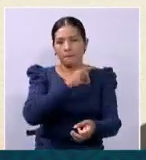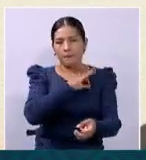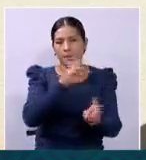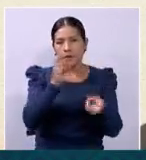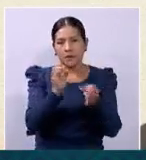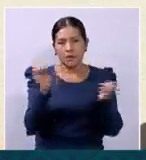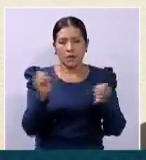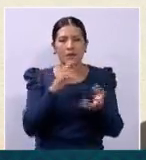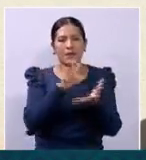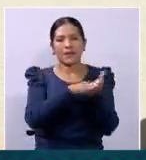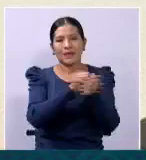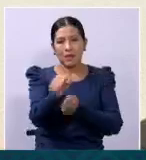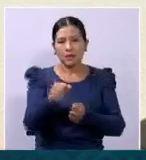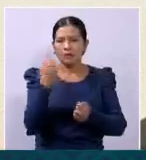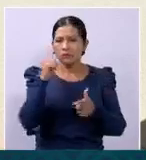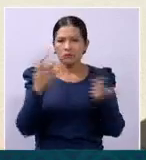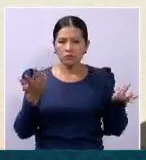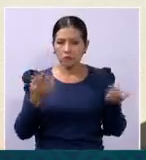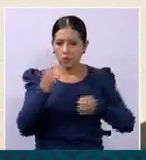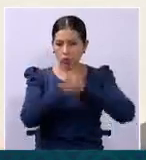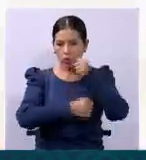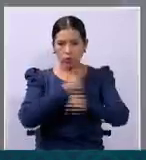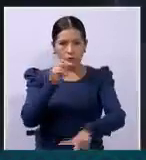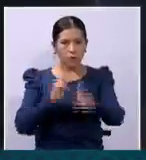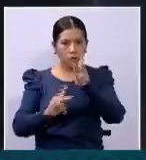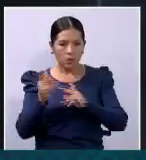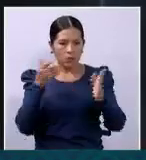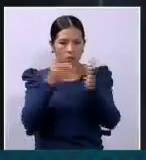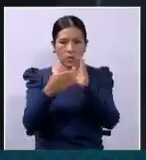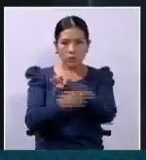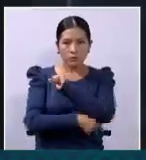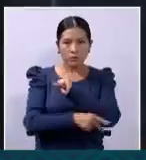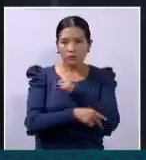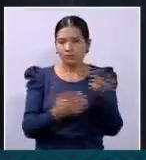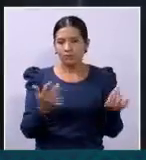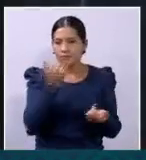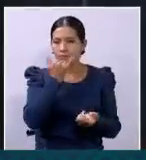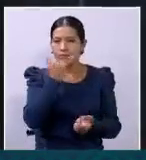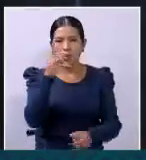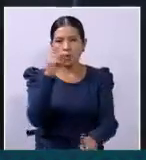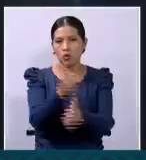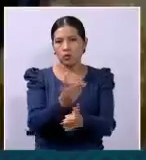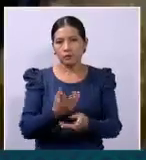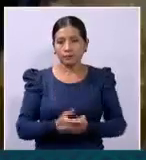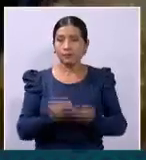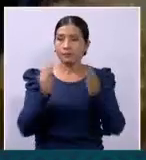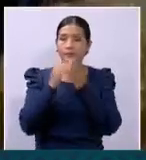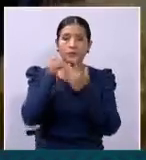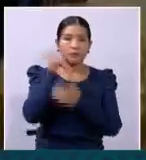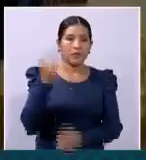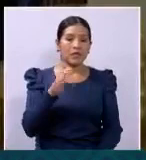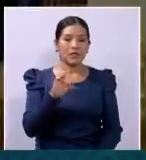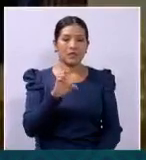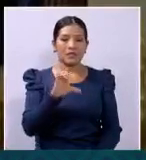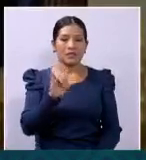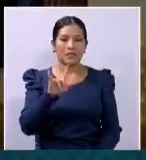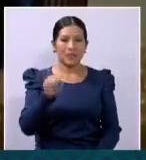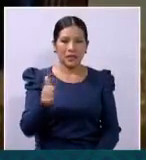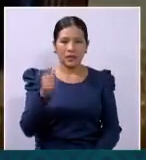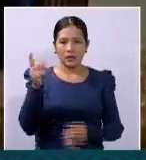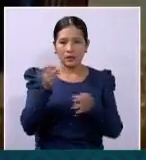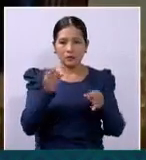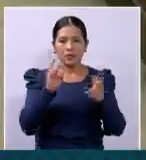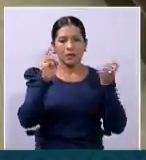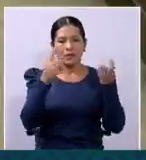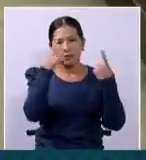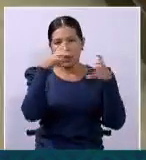del sufrimiento del pueblo? ¿A costa del país? Entonces no es correcto. La senadora de Comunidad Ciudadana, Cecilia Requena, no precisa qué artículos cuestiona de